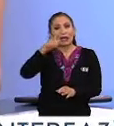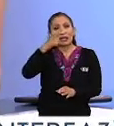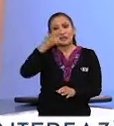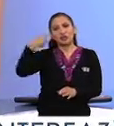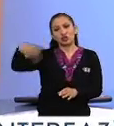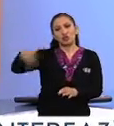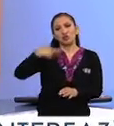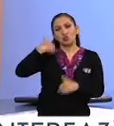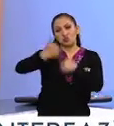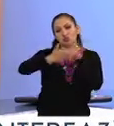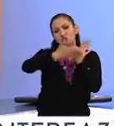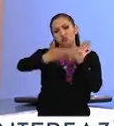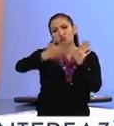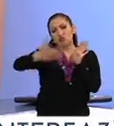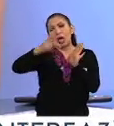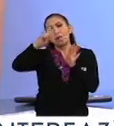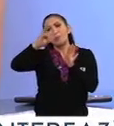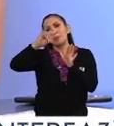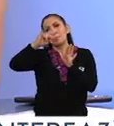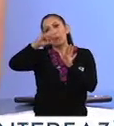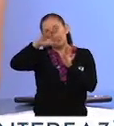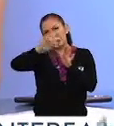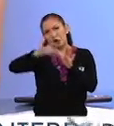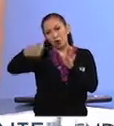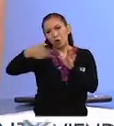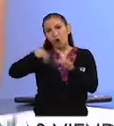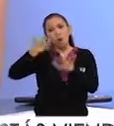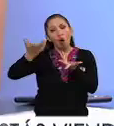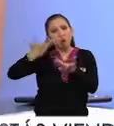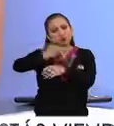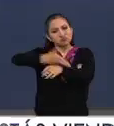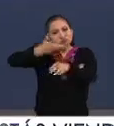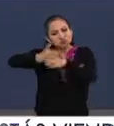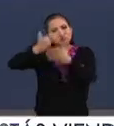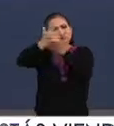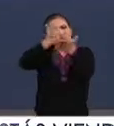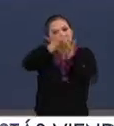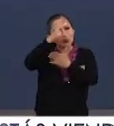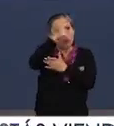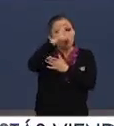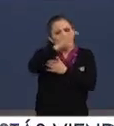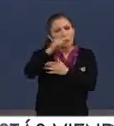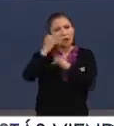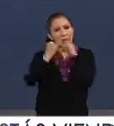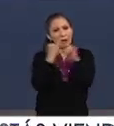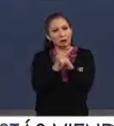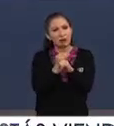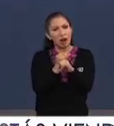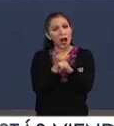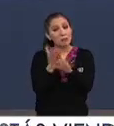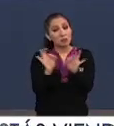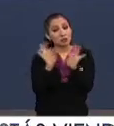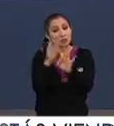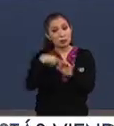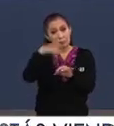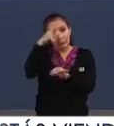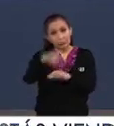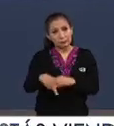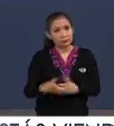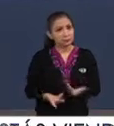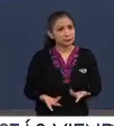en su carrera diplomática y como uno de los gestores culturales internacionales importantes de nuestro